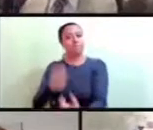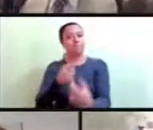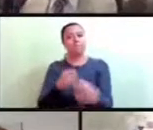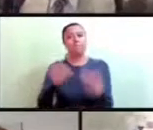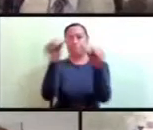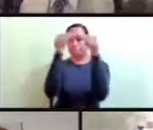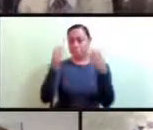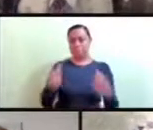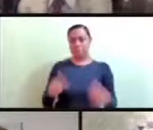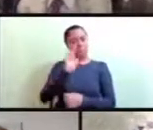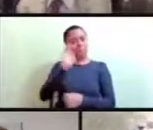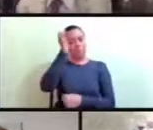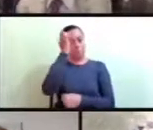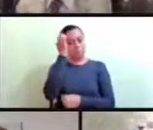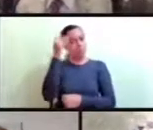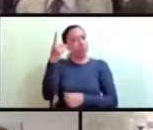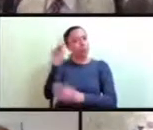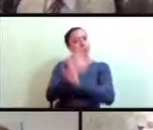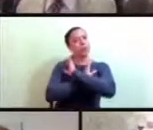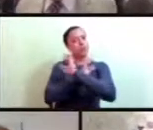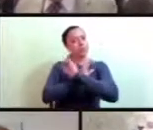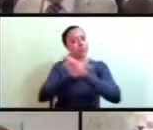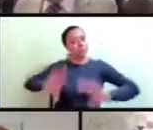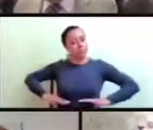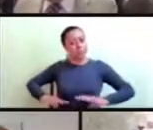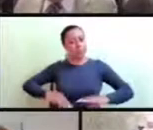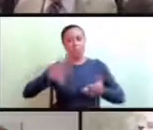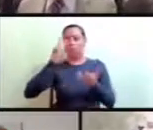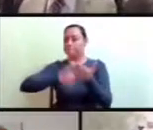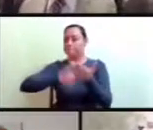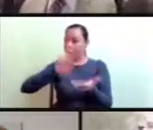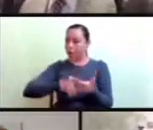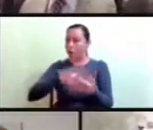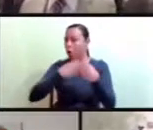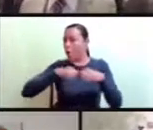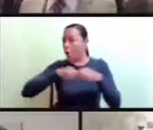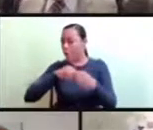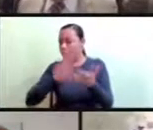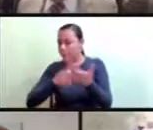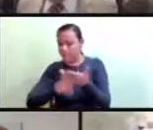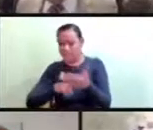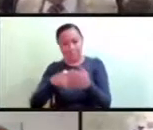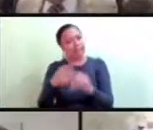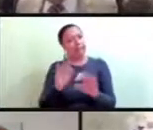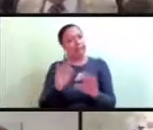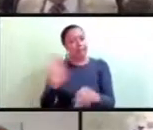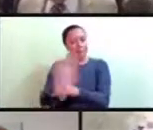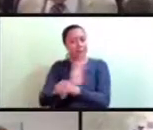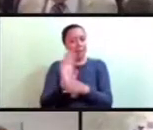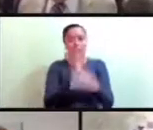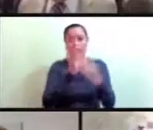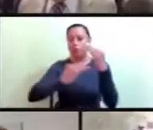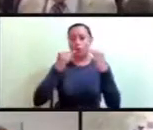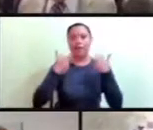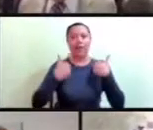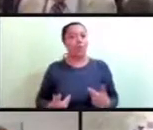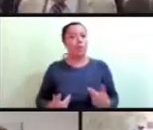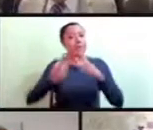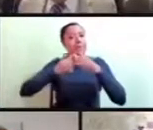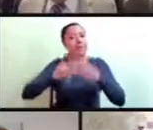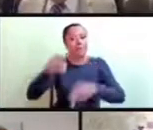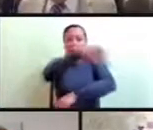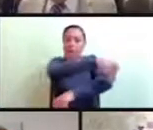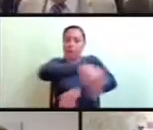las conductas, obras valiosas, singularmente ejemplares, realizadas en beneficio de la humanidad, empezando por la arquitectura